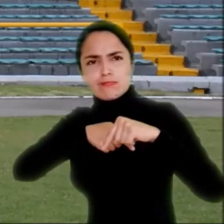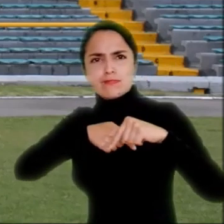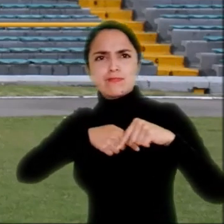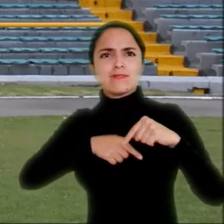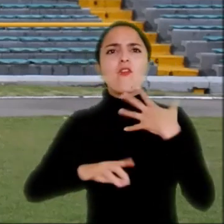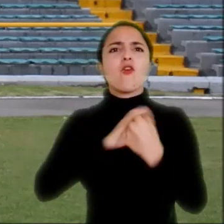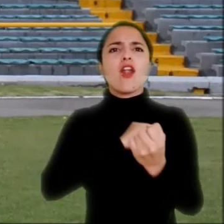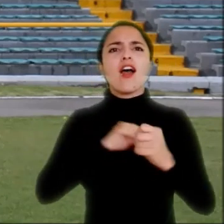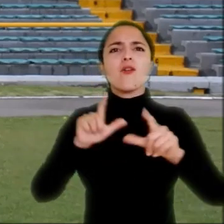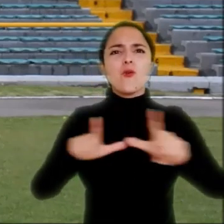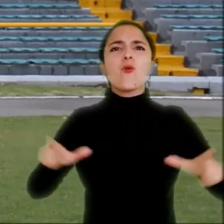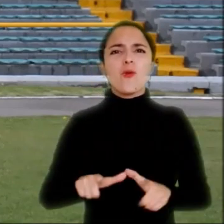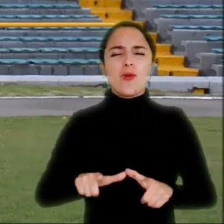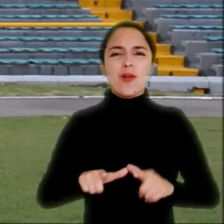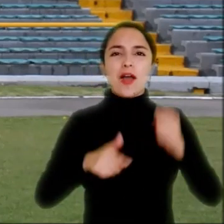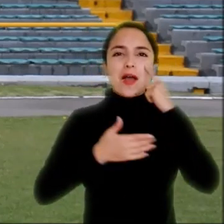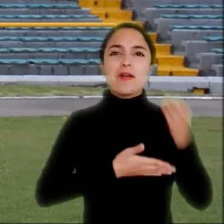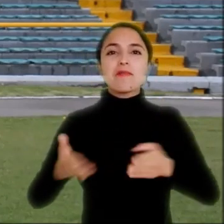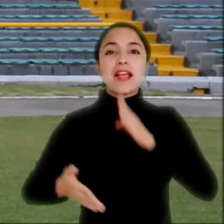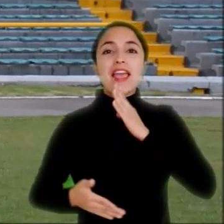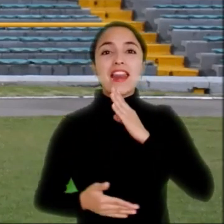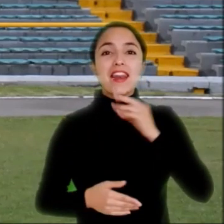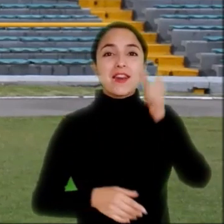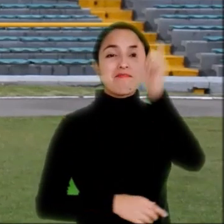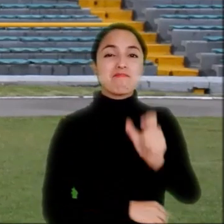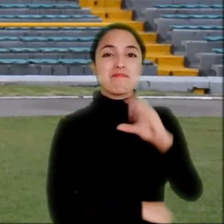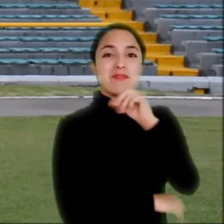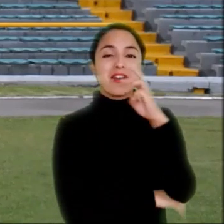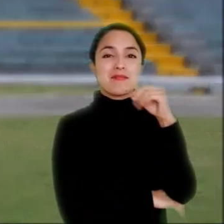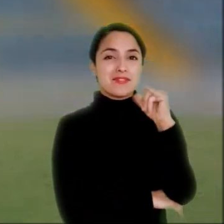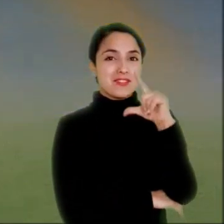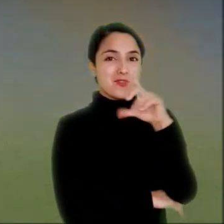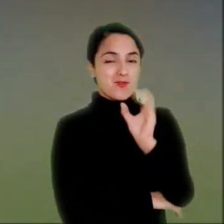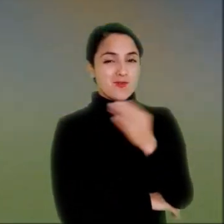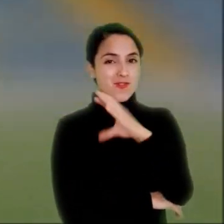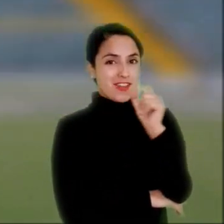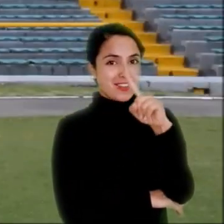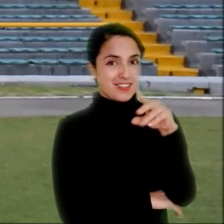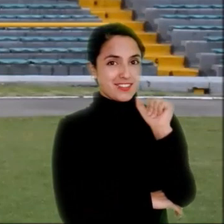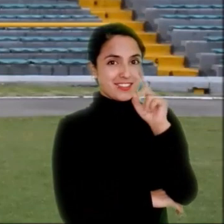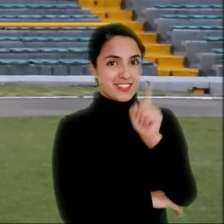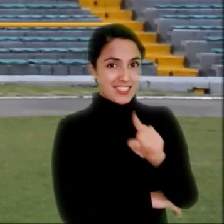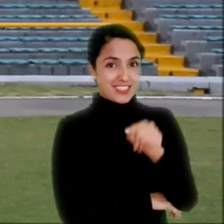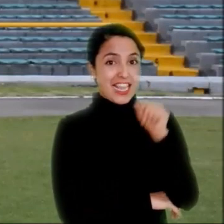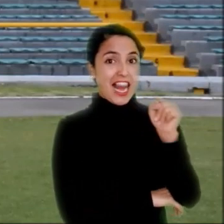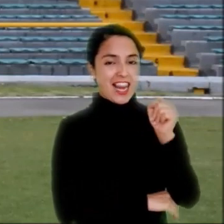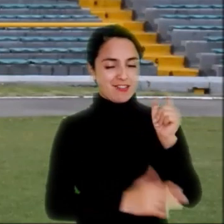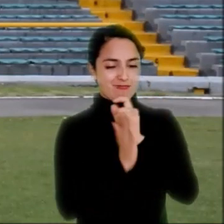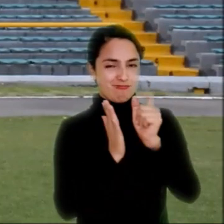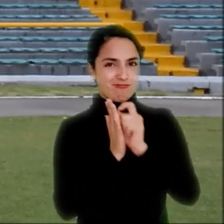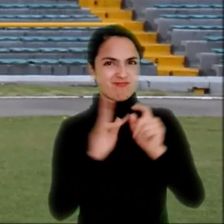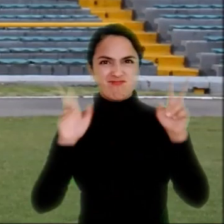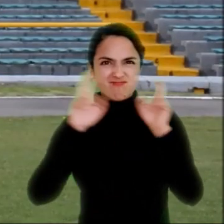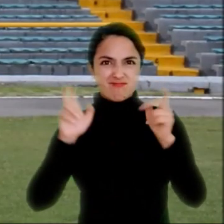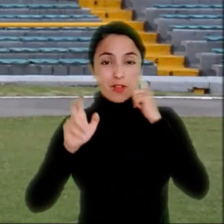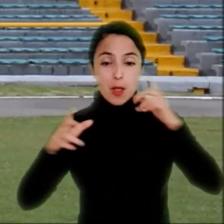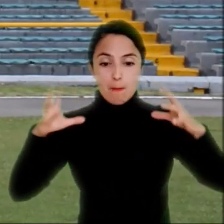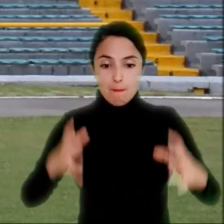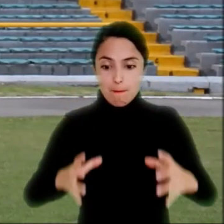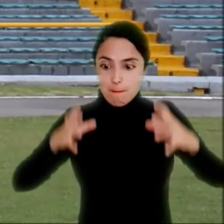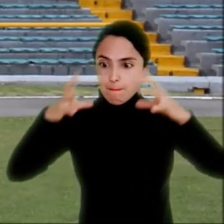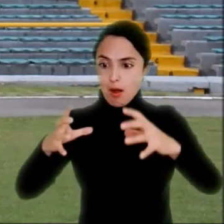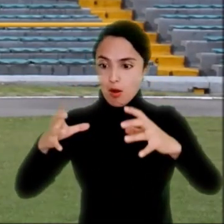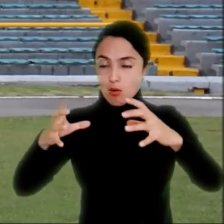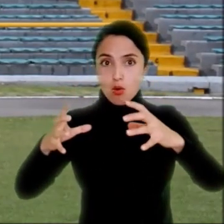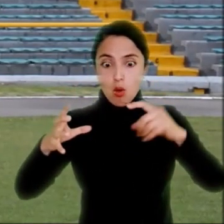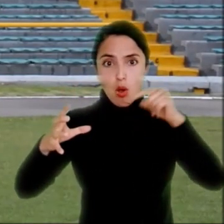el escritor bogotano Camilo Casas y dice así: el balón de polvo, la algarabía